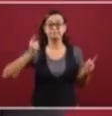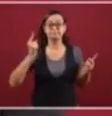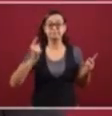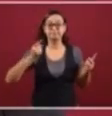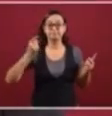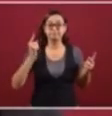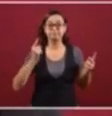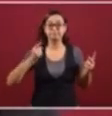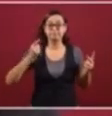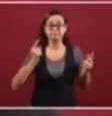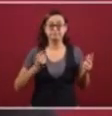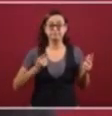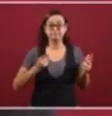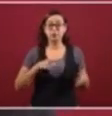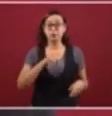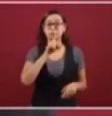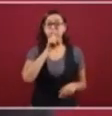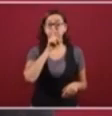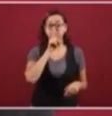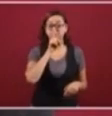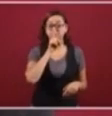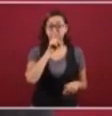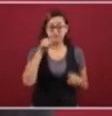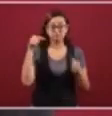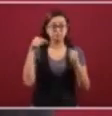a que no dijeran nada,